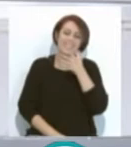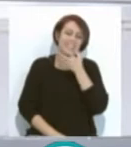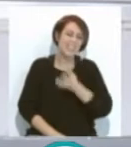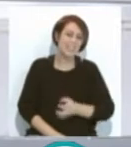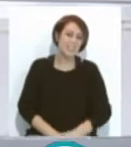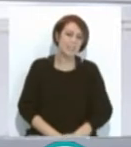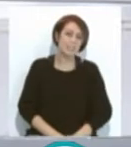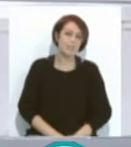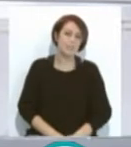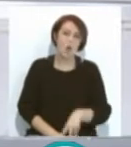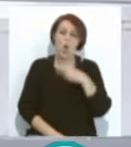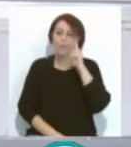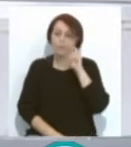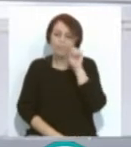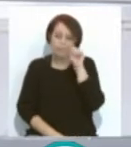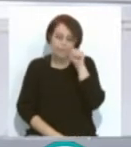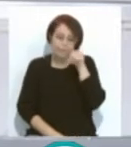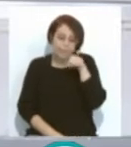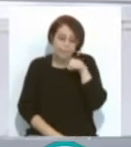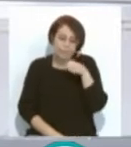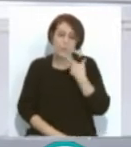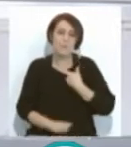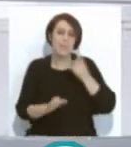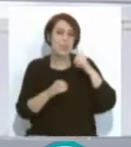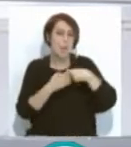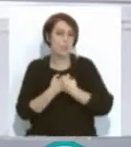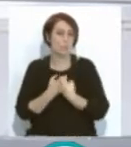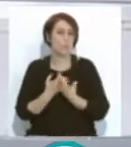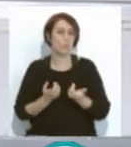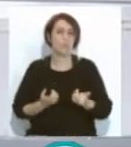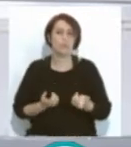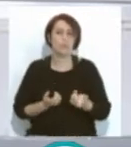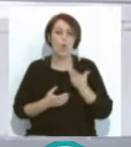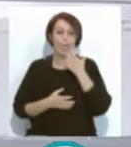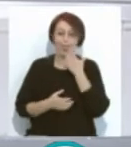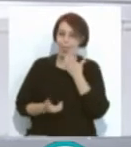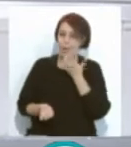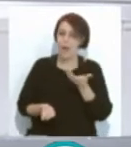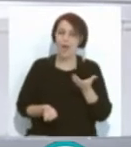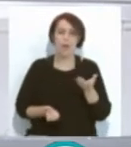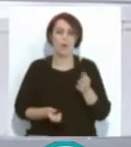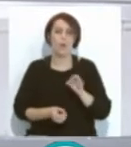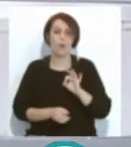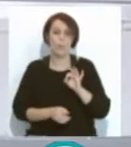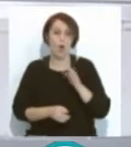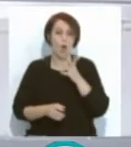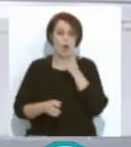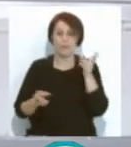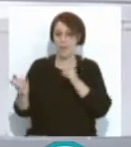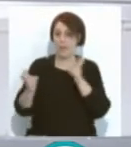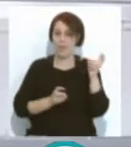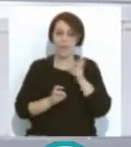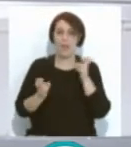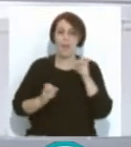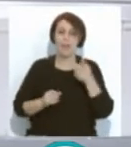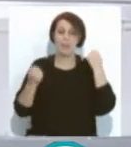lo vi cabizbajo, no lo vi participando en las bromas, porque estaban llegando, todavía no